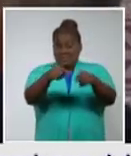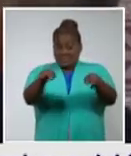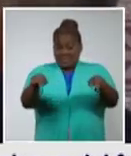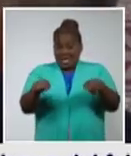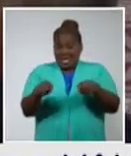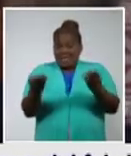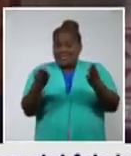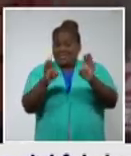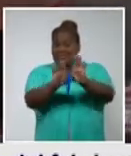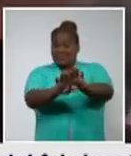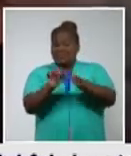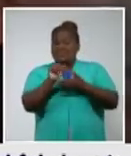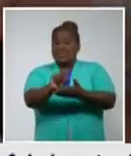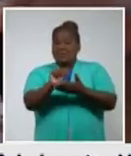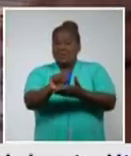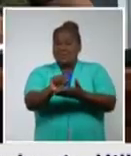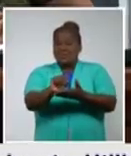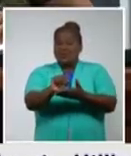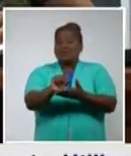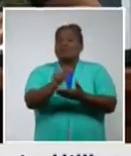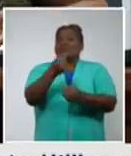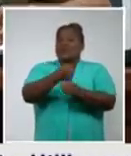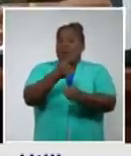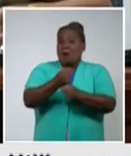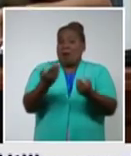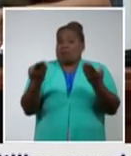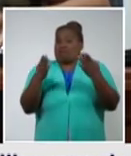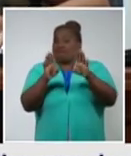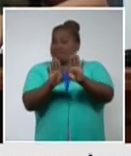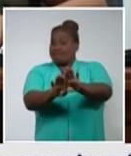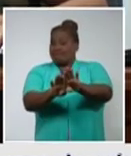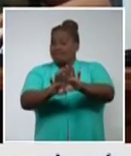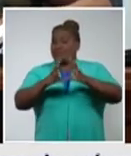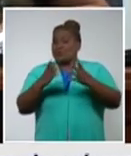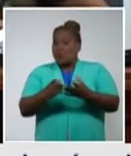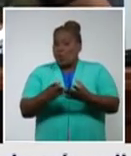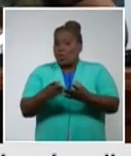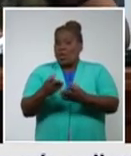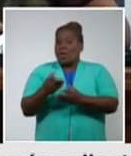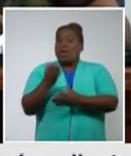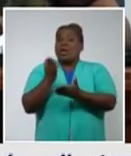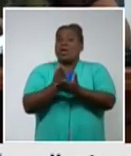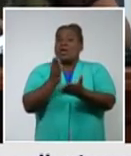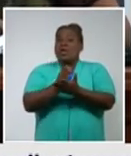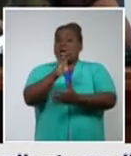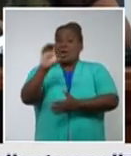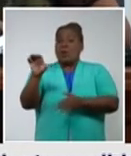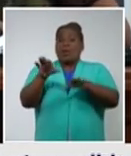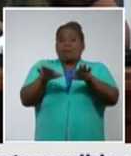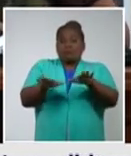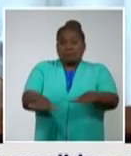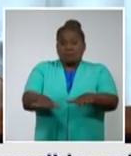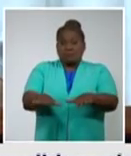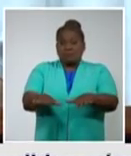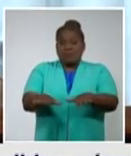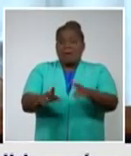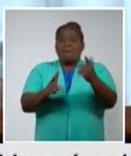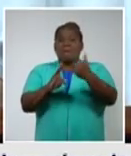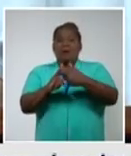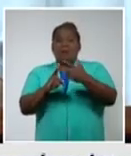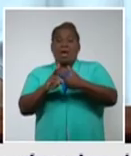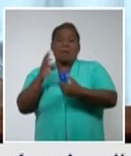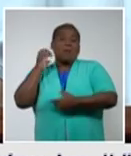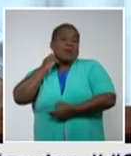centros laborales con marcadas excepciones. Las actividades docentes están detenidas en los municipios de Bayamo, Manzanillo,